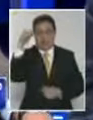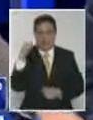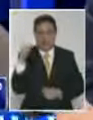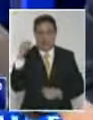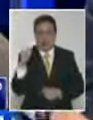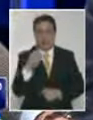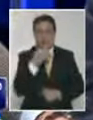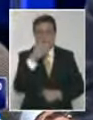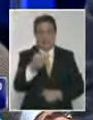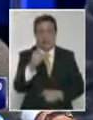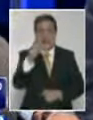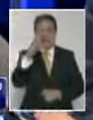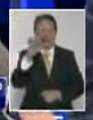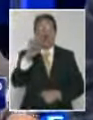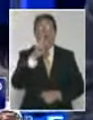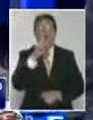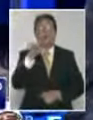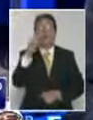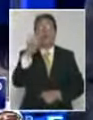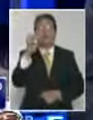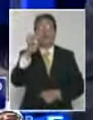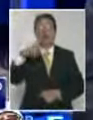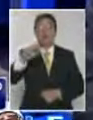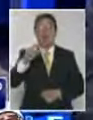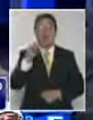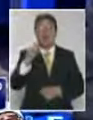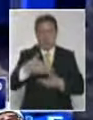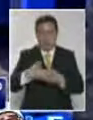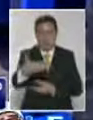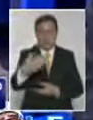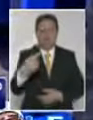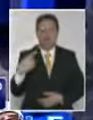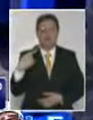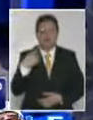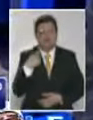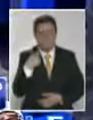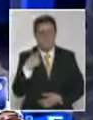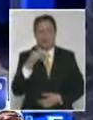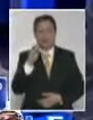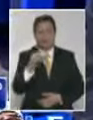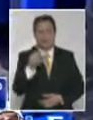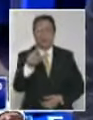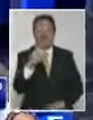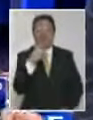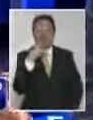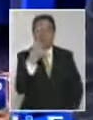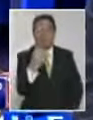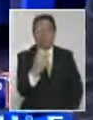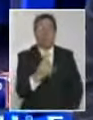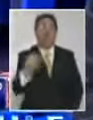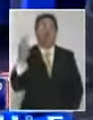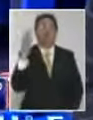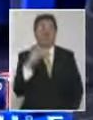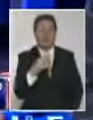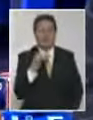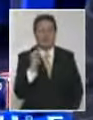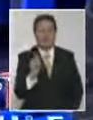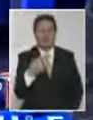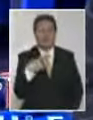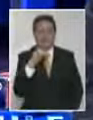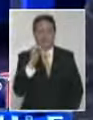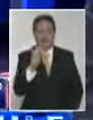señaló que la Corte Suprema y la prensa había fallado, y le han preguntado varias veces, y yo creo que